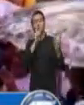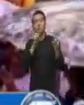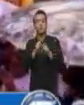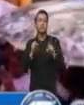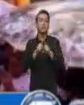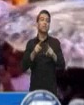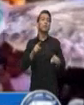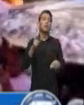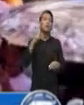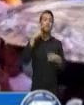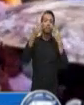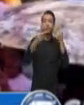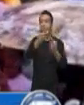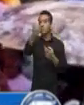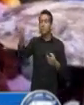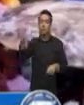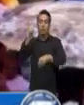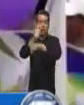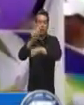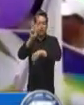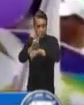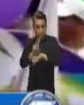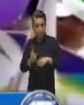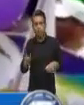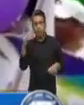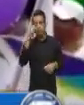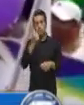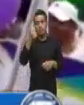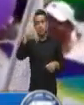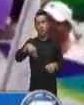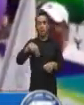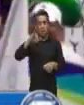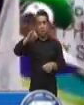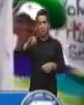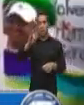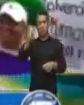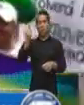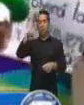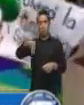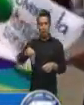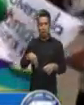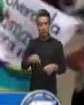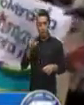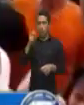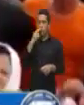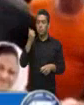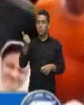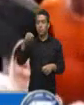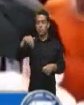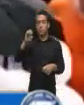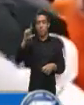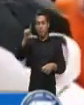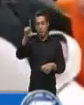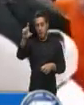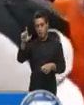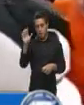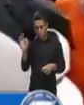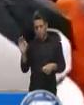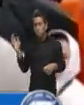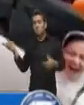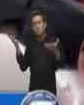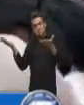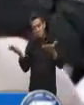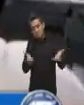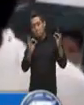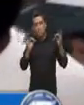los municipios de San Juan Chamelco y San Cristóbal. En este último también fue recibido por sus simpatizantes, a pesar de las condiciones